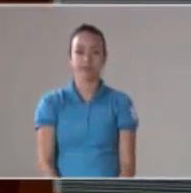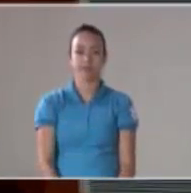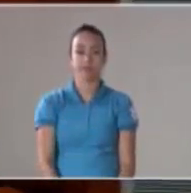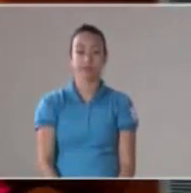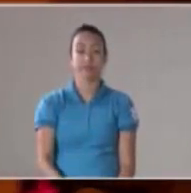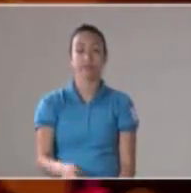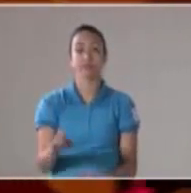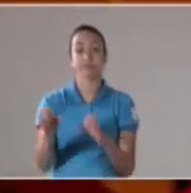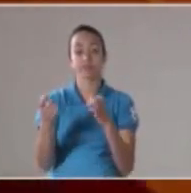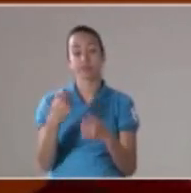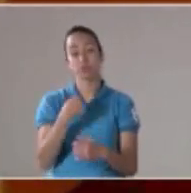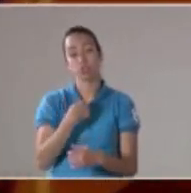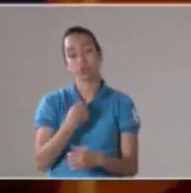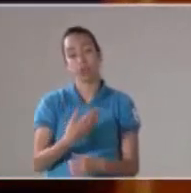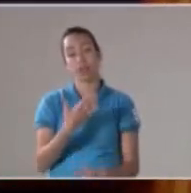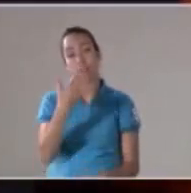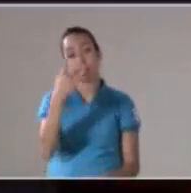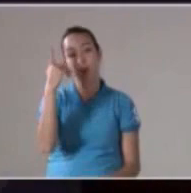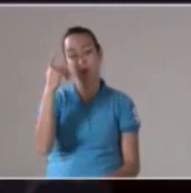Entonces yo te voy a dar un consejo.